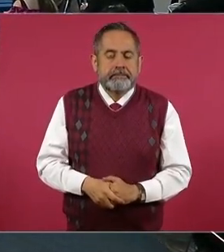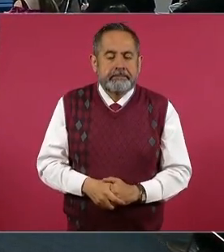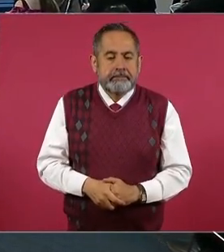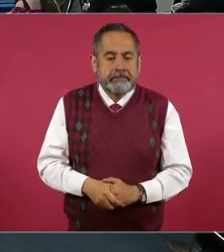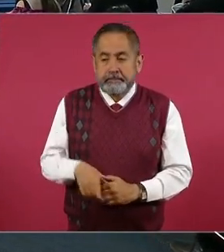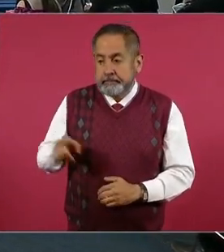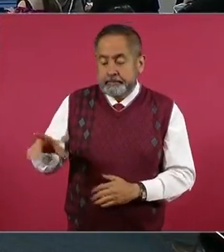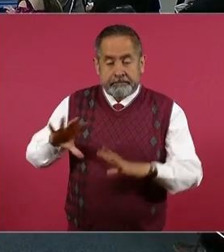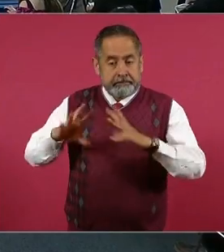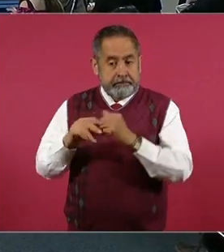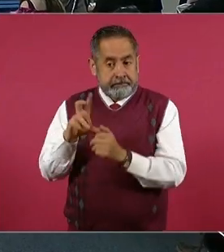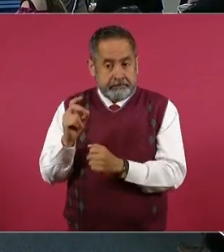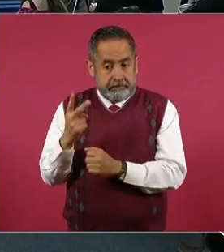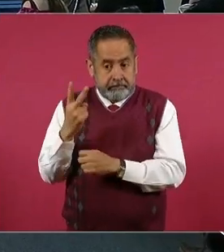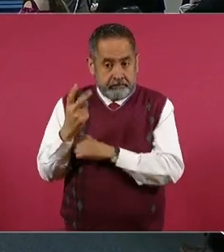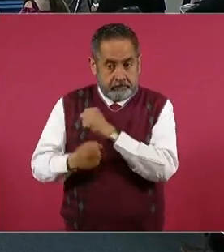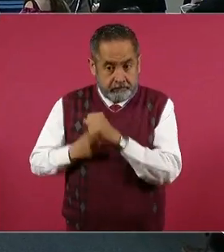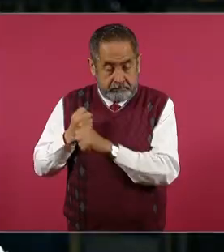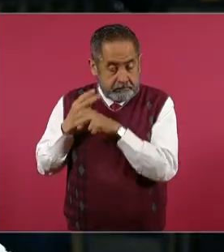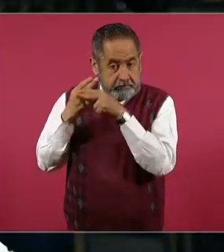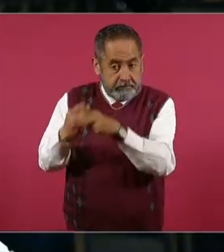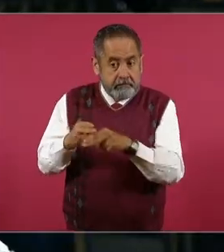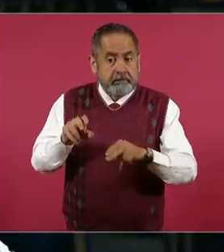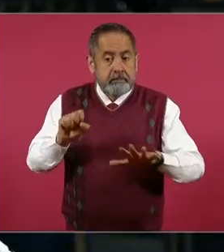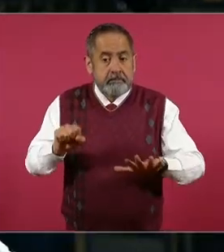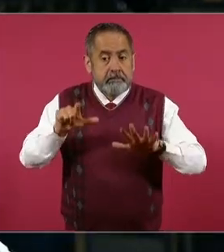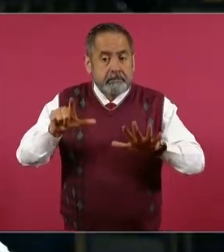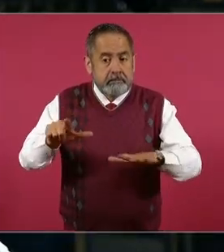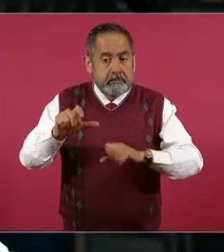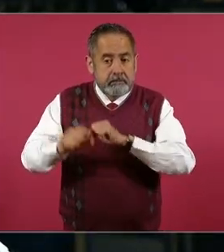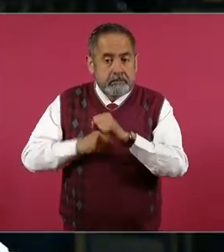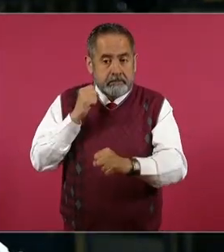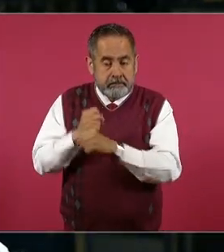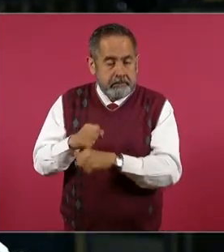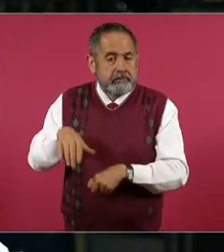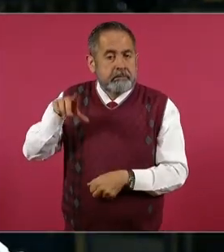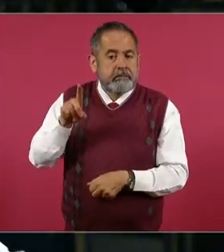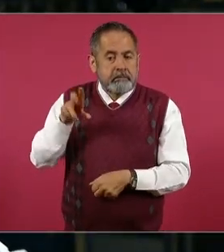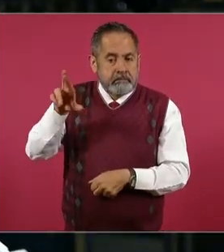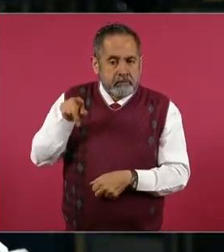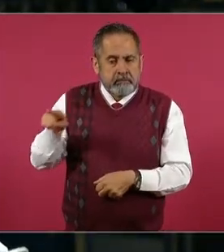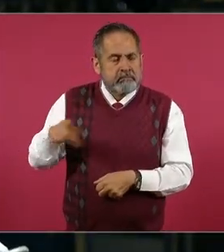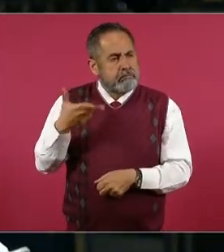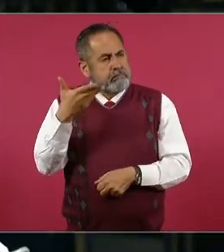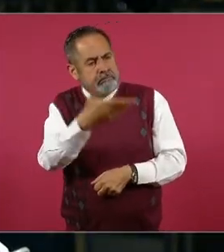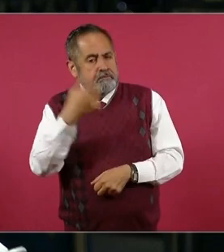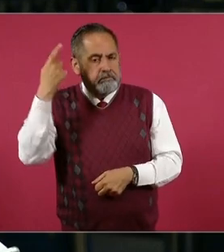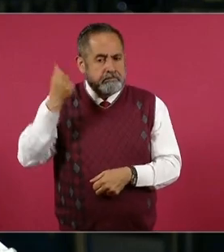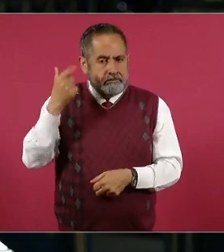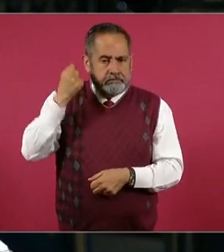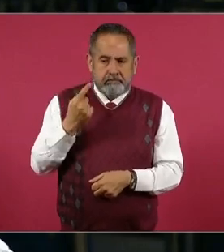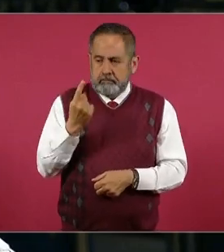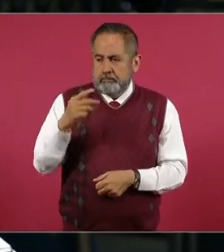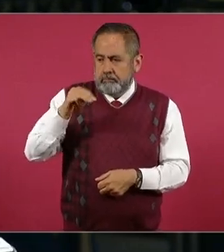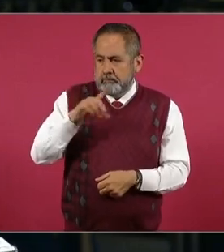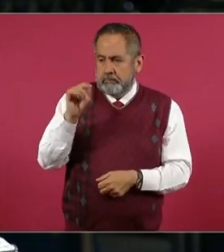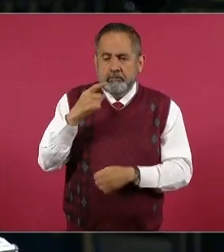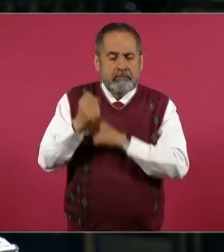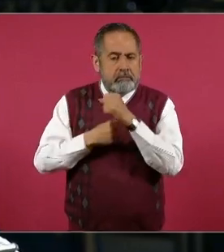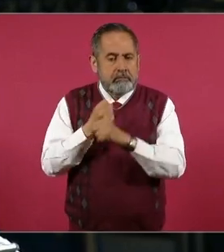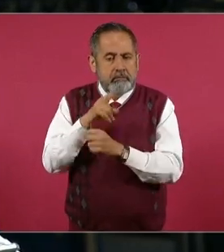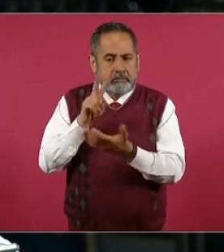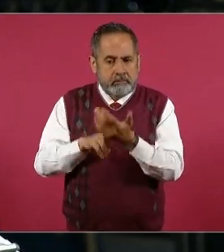Con 32 años de antigüedad y 67 años de edad, el doctor Martínez Aldana solicitó su jubilación el 1 de marzo de